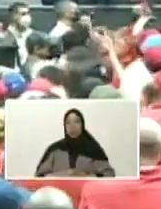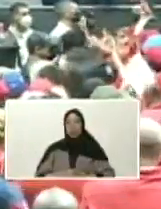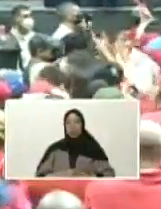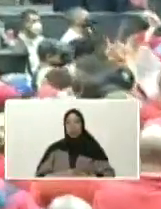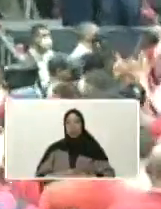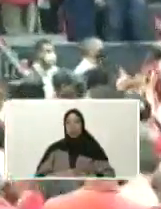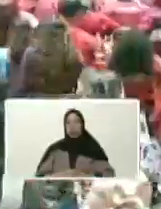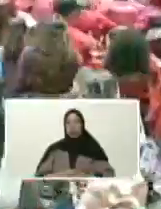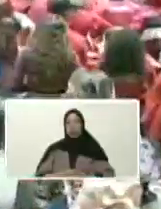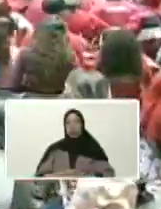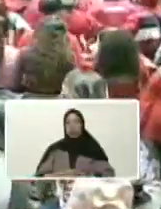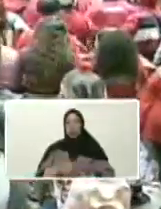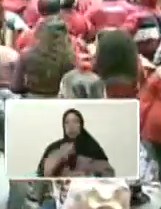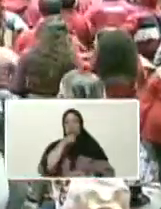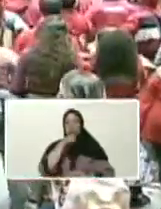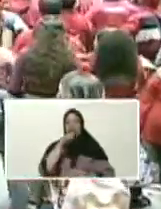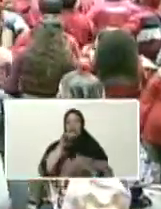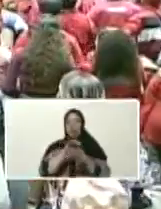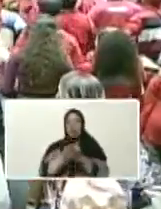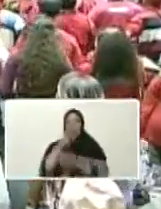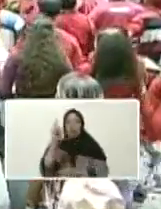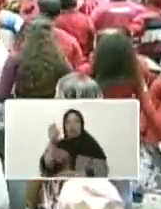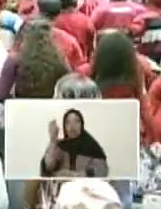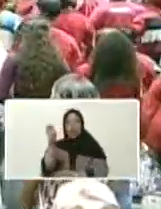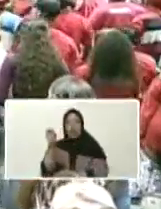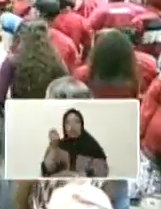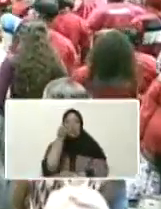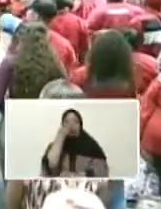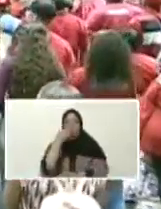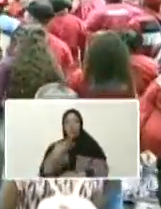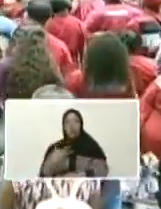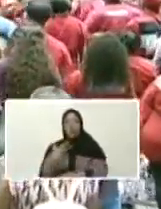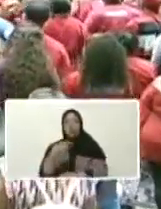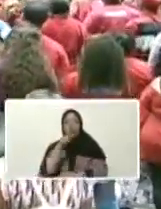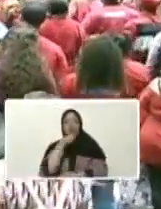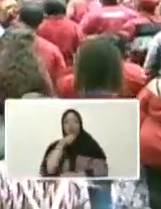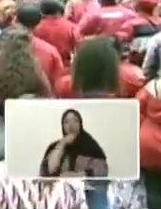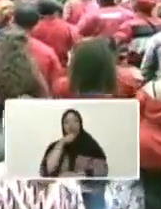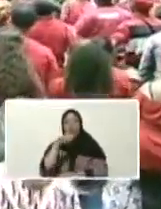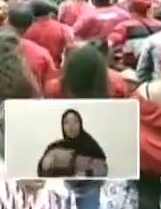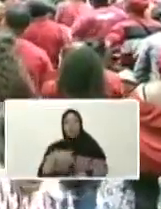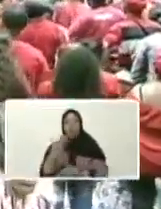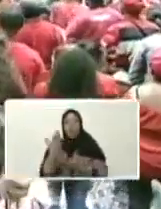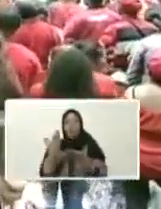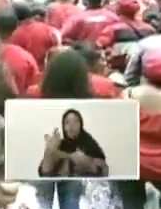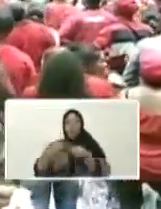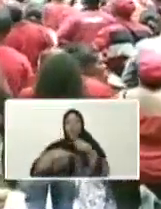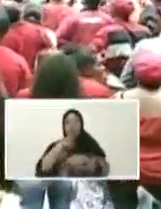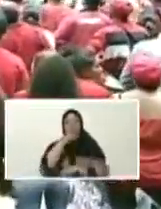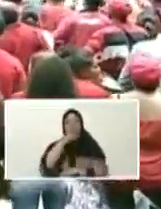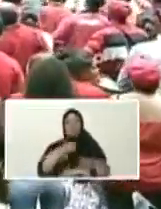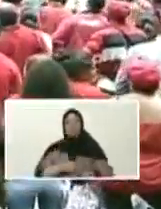fe. ¿Cuáles son las tareas que hay en La Guaira de aquí en adelante? Alejandro Terán.